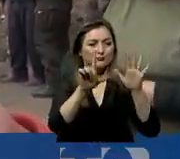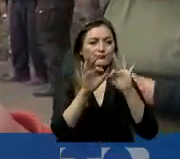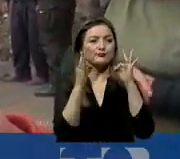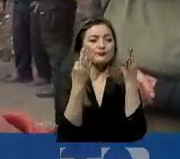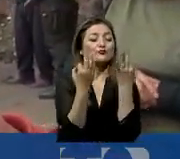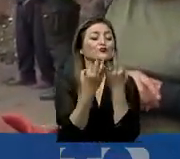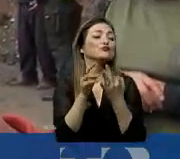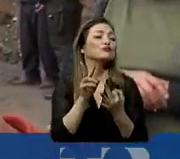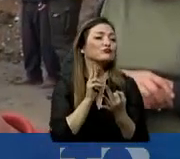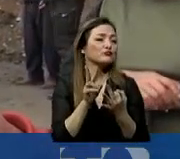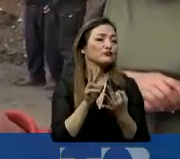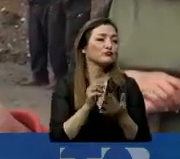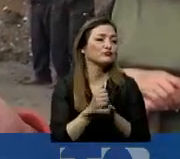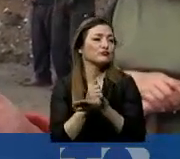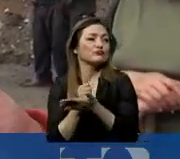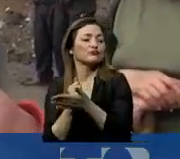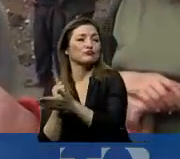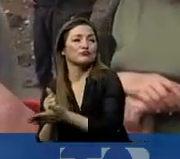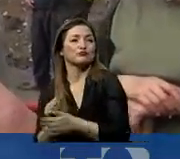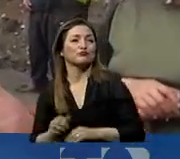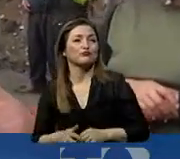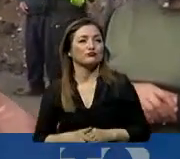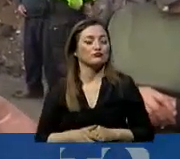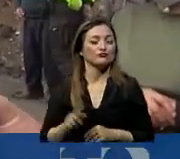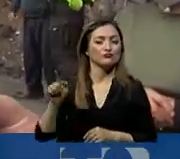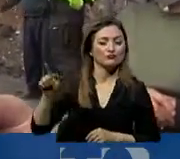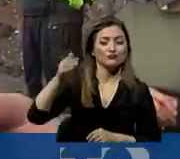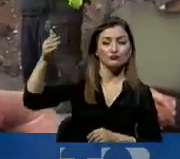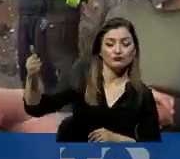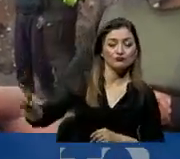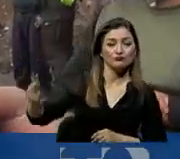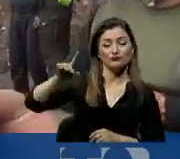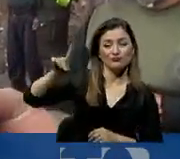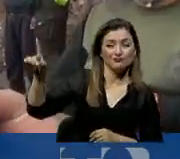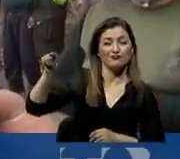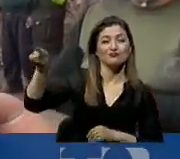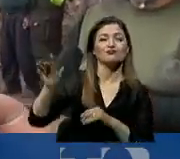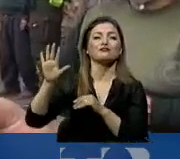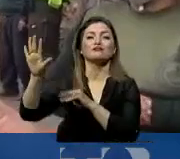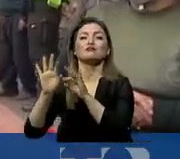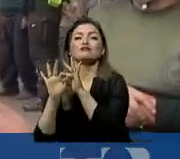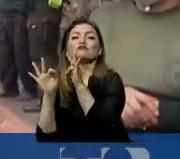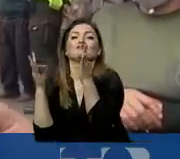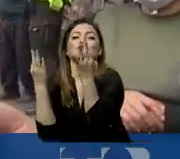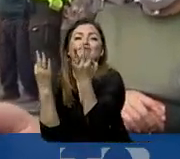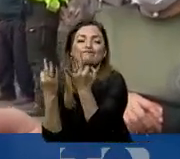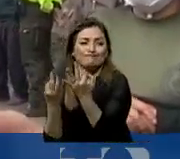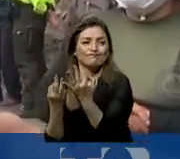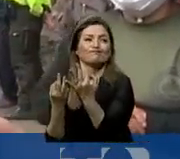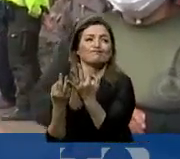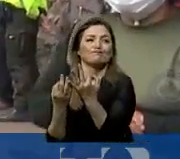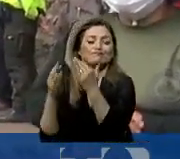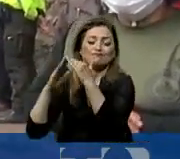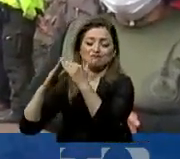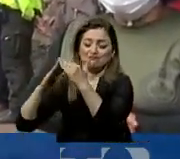familias damnificadas prácticamente, pero justamente acá a mi lado derecho tenemos 5 familias que están prácticamente en el